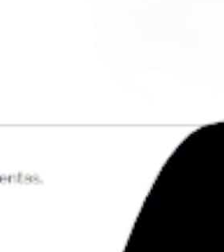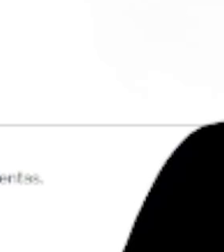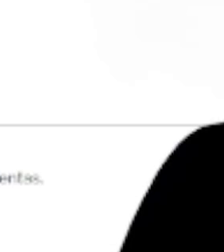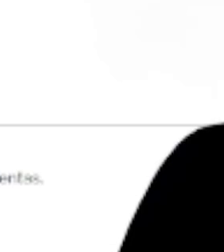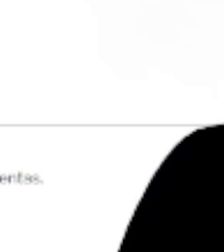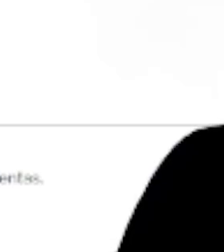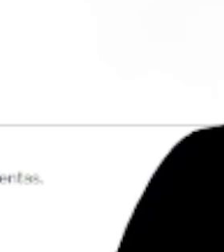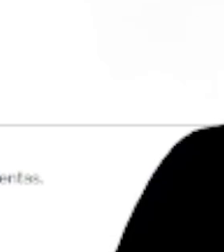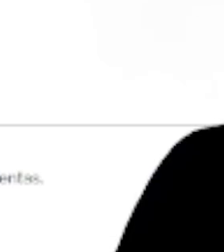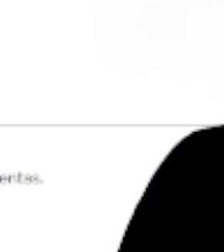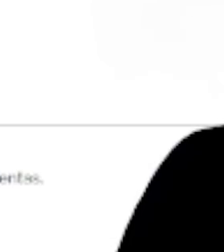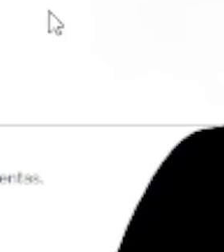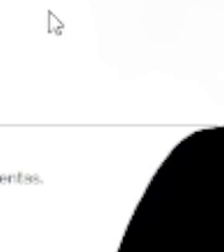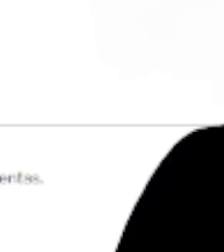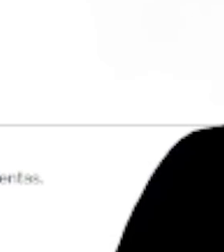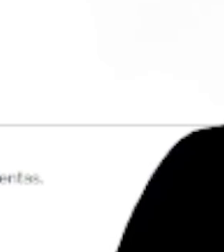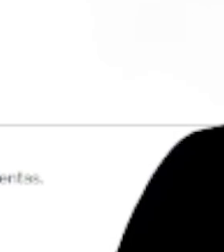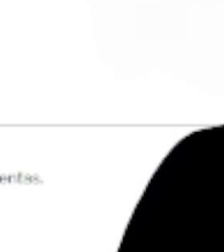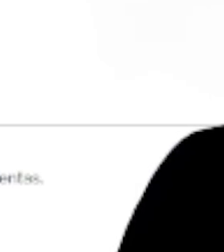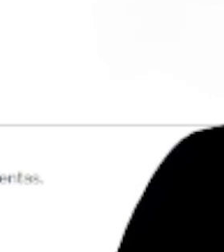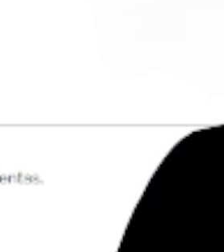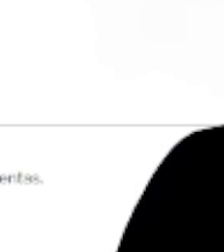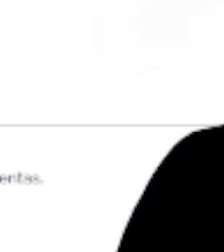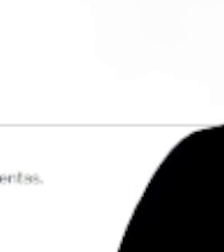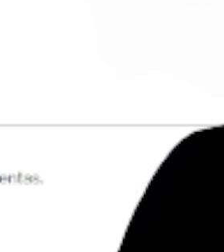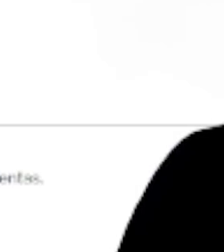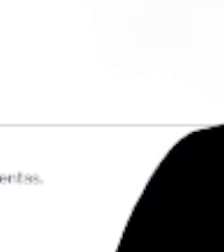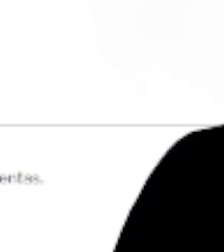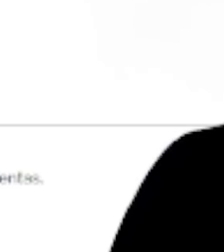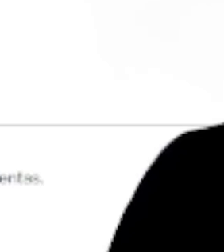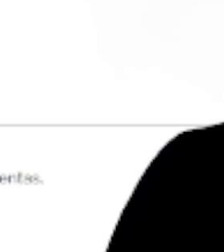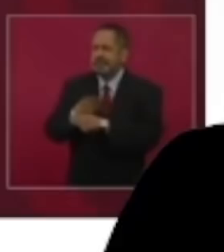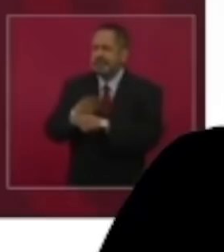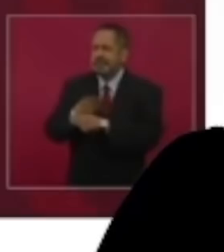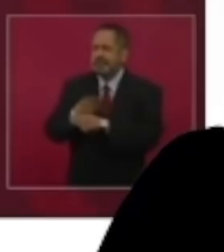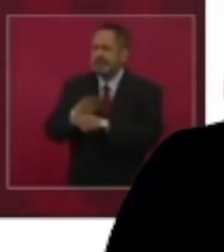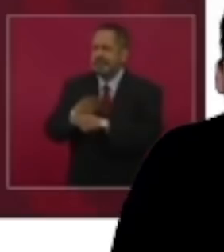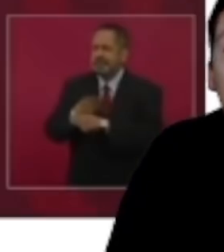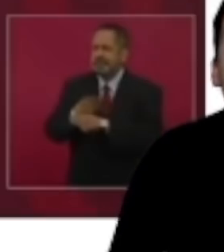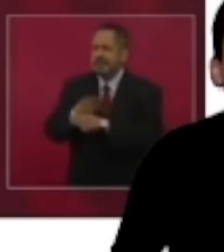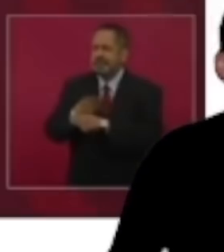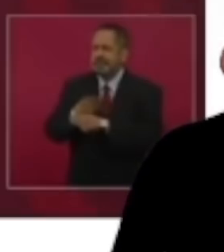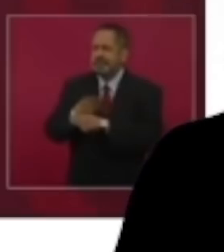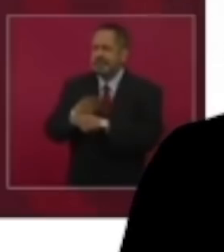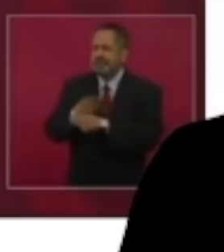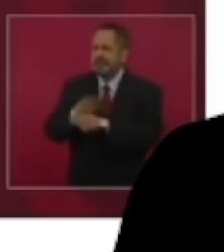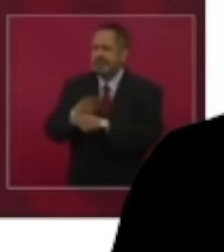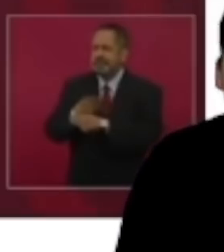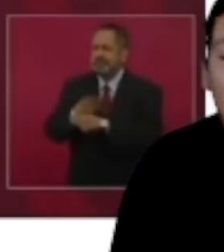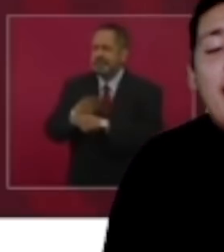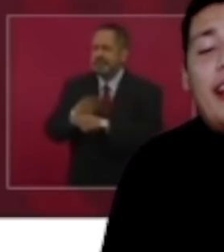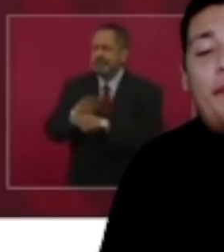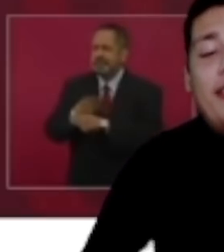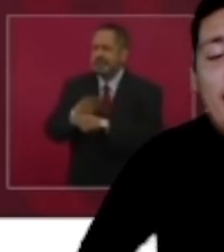imagen presidencial en Quintana Roo es de las más altas en el país. Pues ahí está, familia, también. En el día